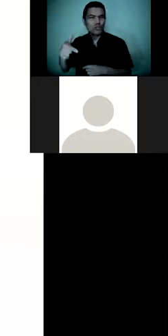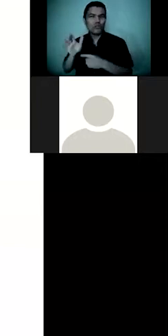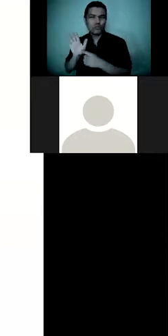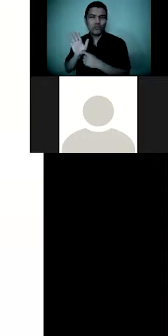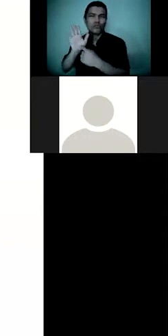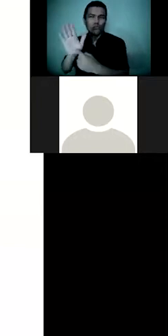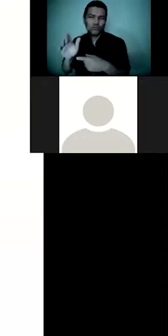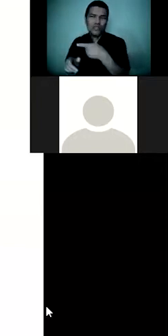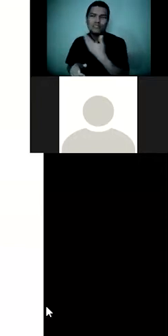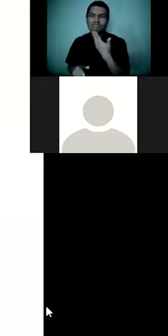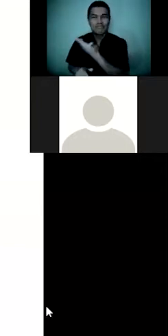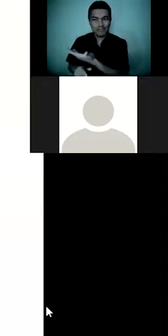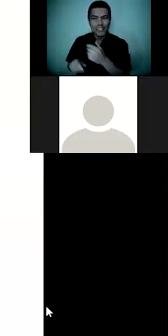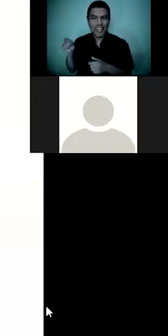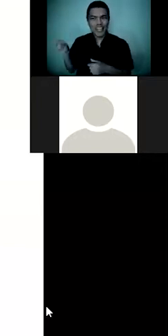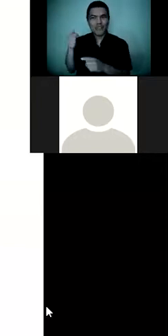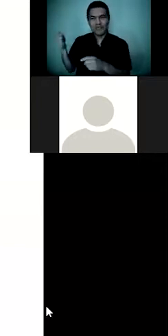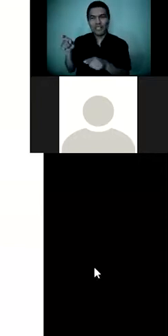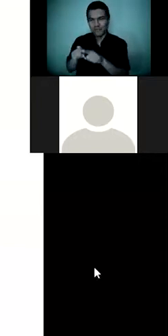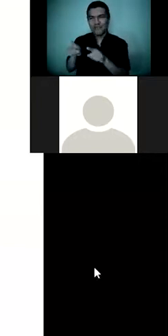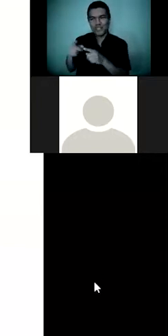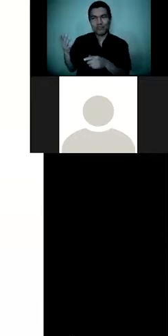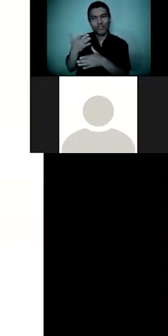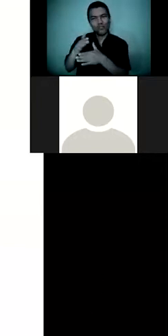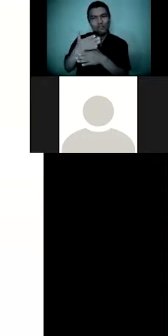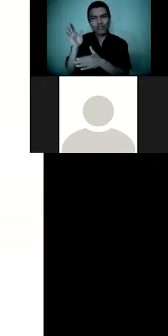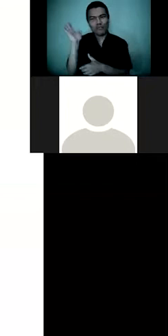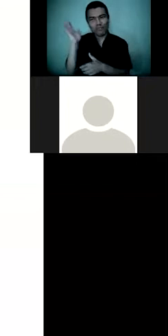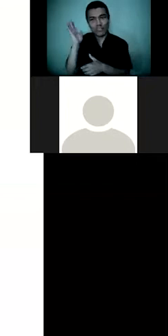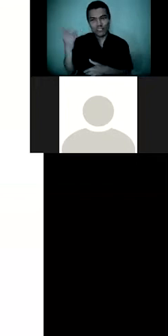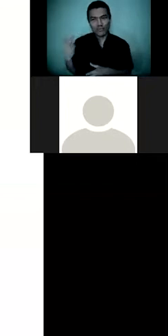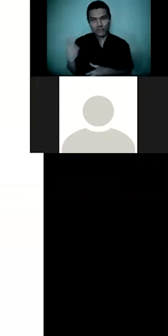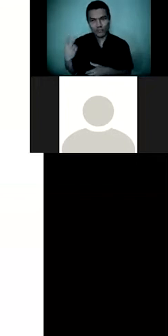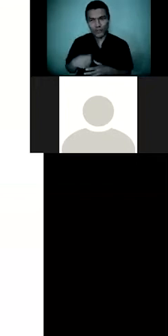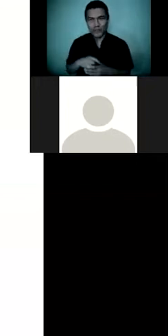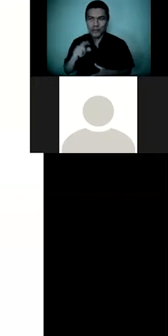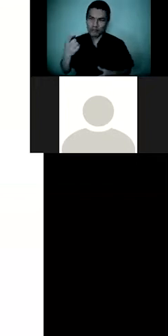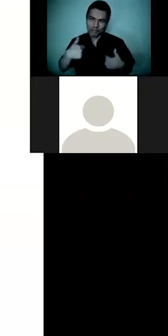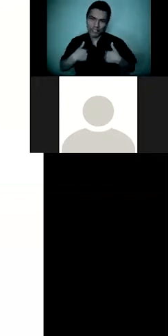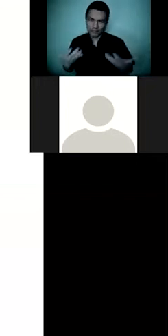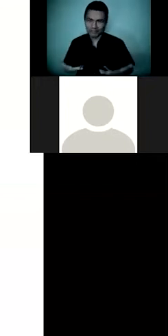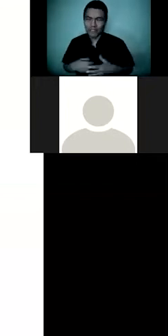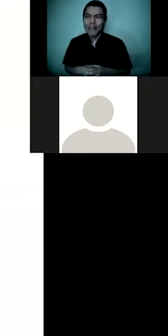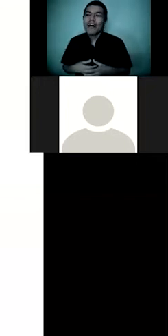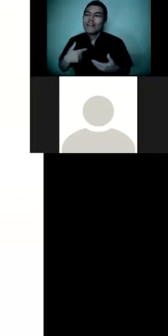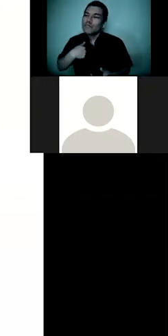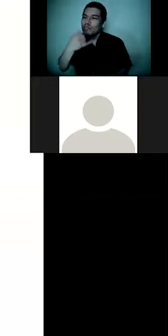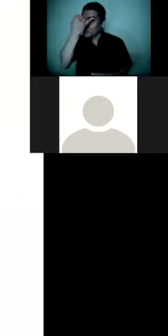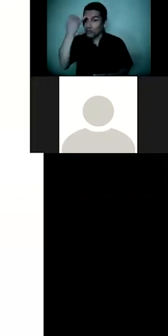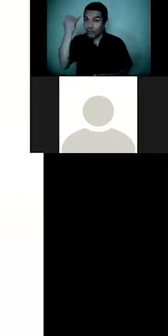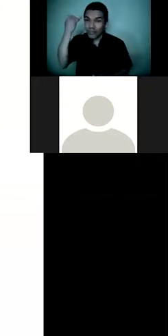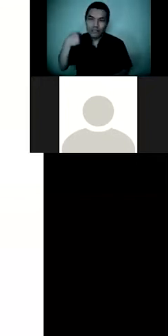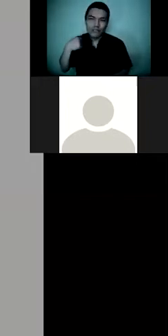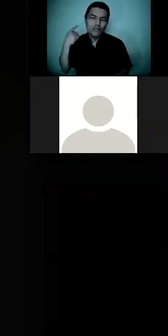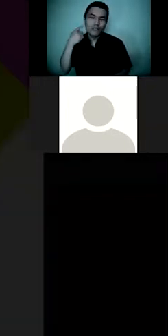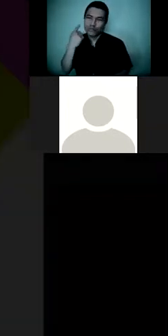es Alexandra. Después ella va a hacer una presentación para ustedes. Y vamos a compartir los dos esta presentación